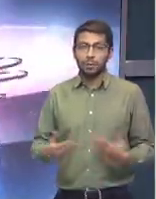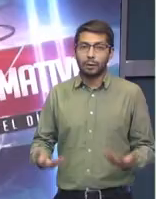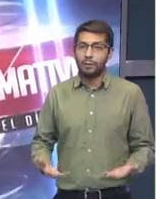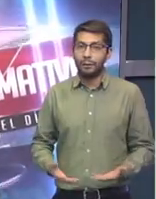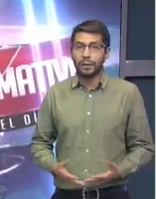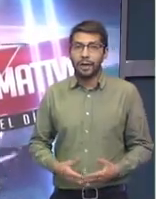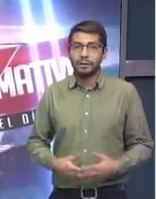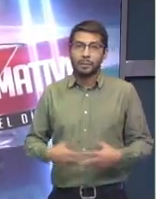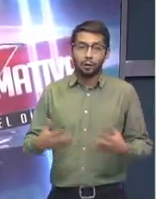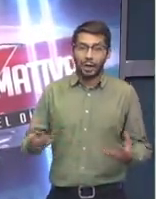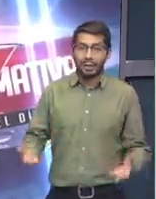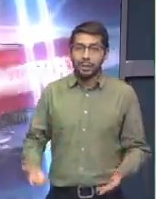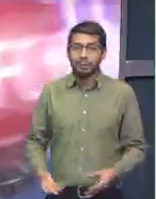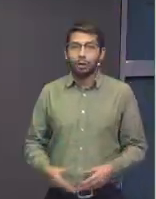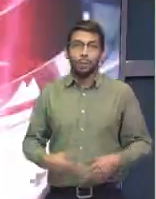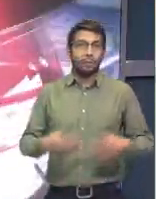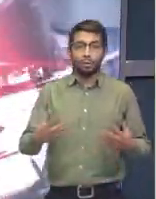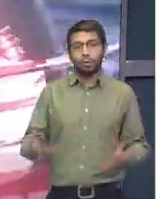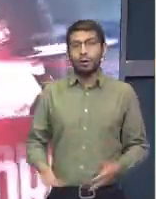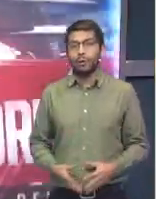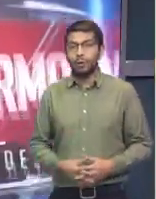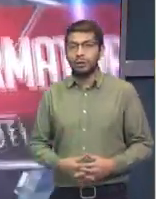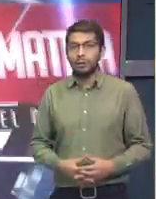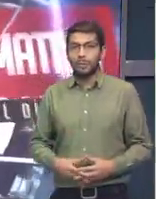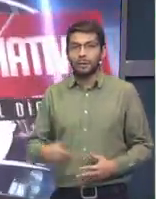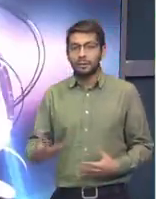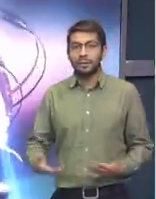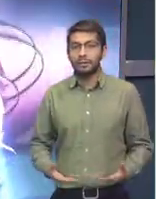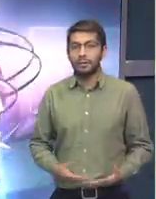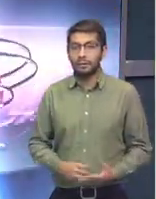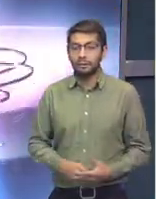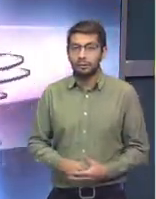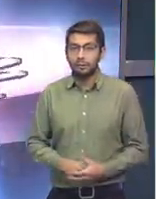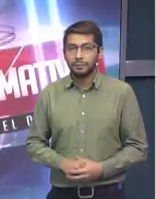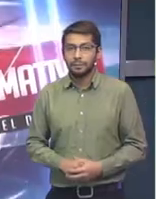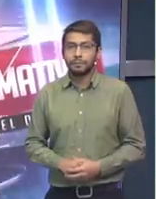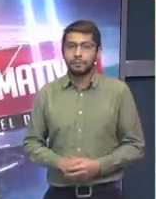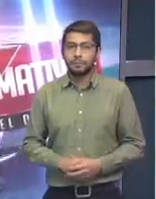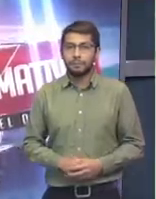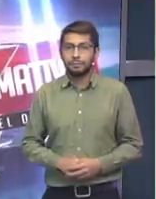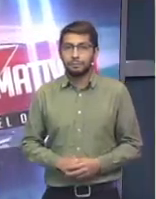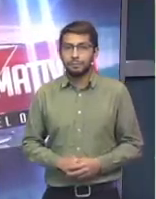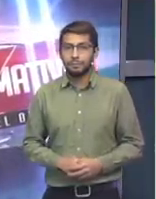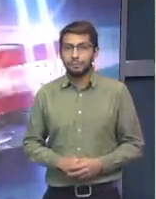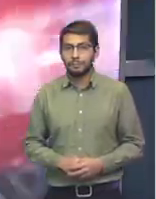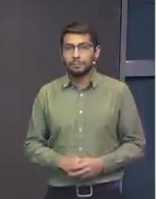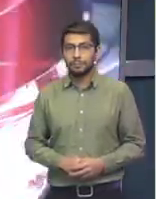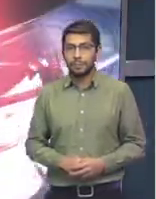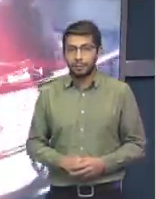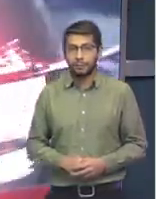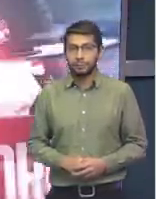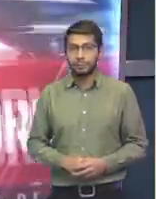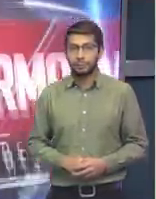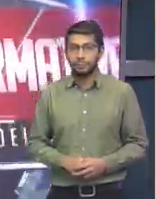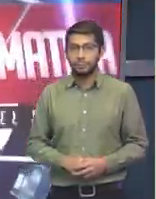llevando a cabo la enfermedad, por aislamiento o porque se colocó la vacuna antigripal? ¿Qué tiene que hacer en este caso? Le reasignamos el turno, se bien.